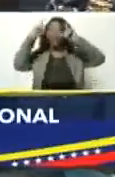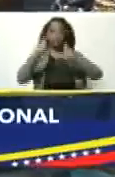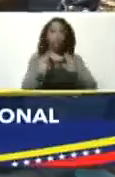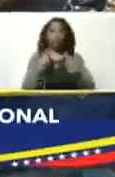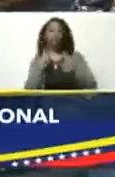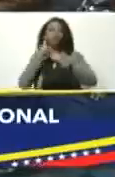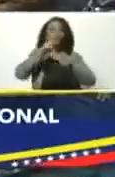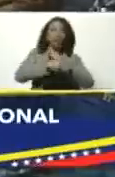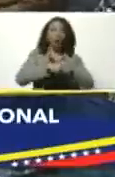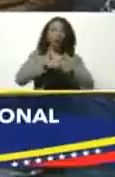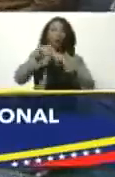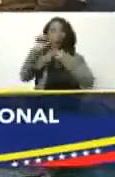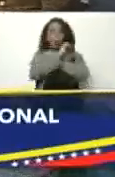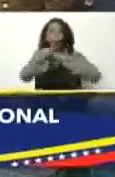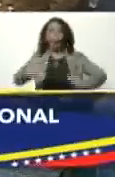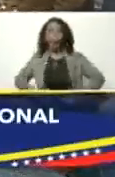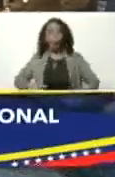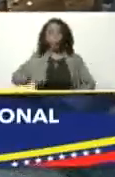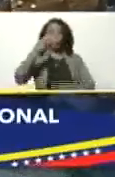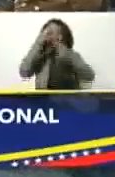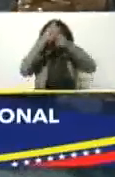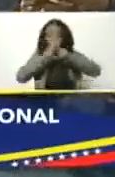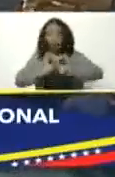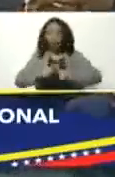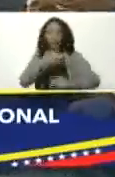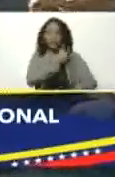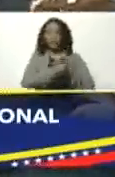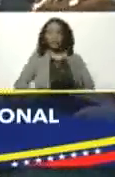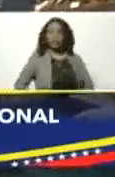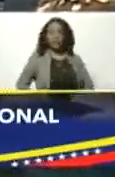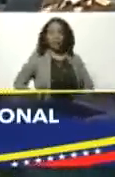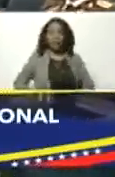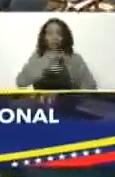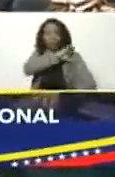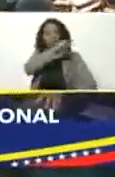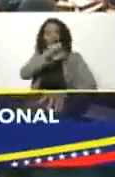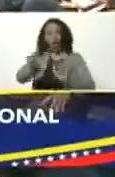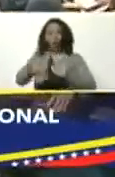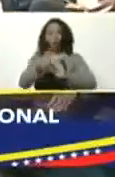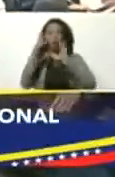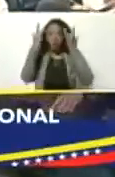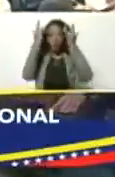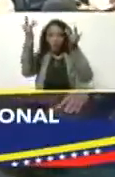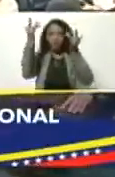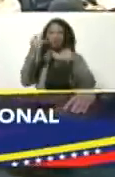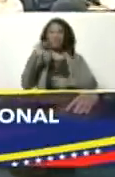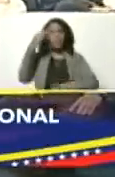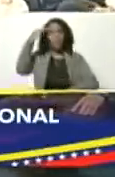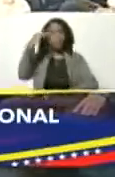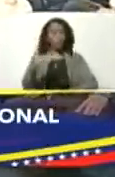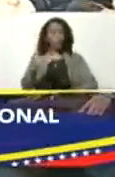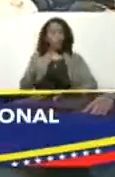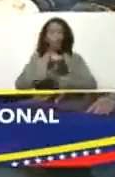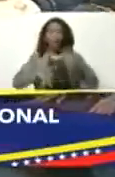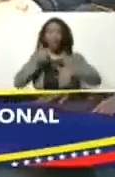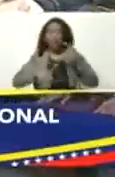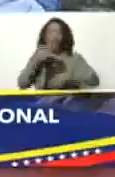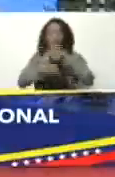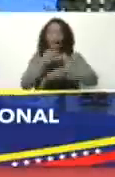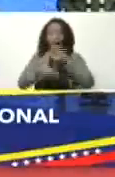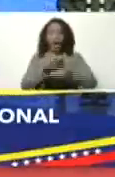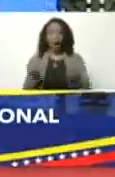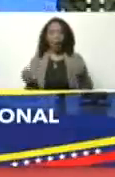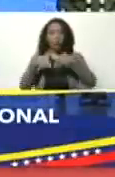adscritos a la Guardia de Honor Presidencial y la Dirección General de Contrainteligencia Militar, acto que se regirá de acuerdo al